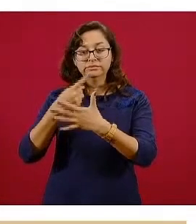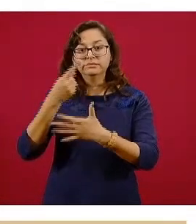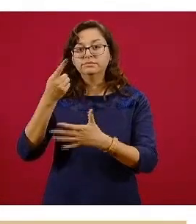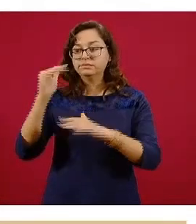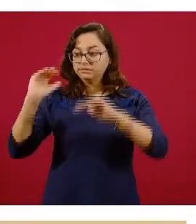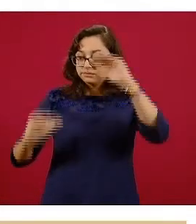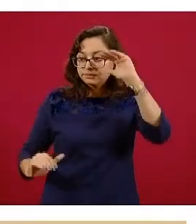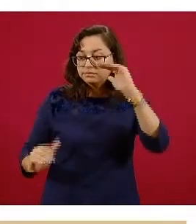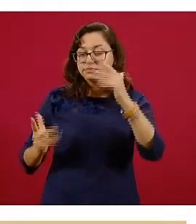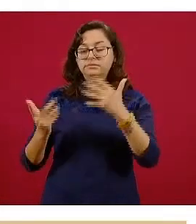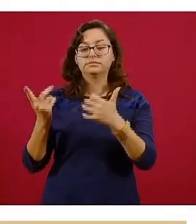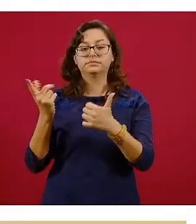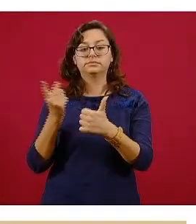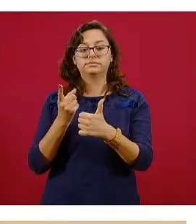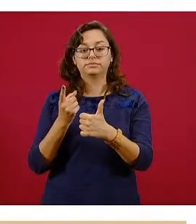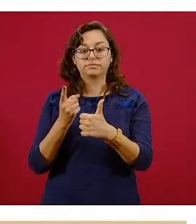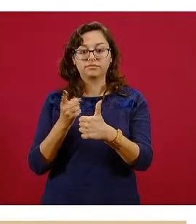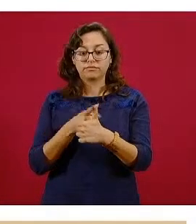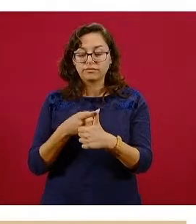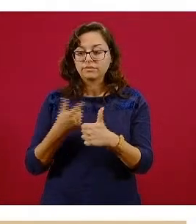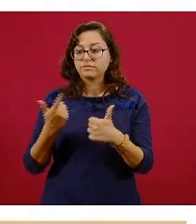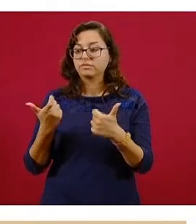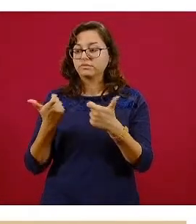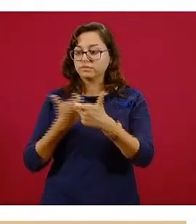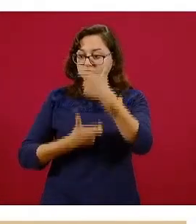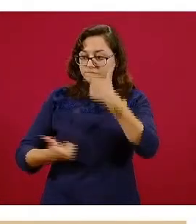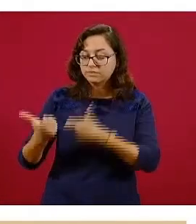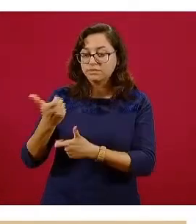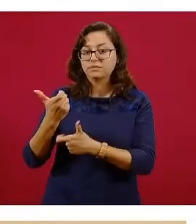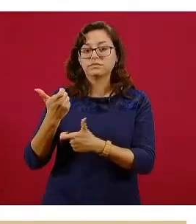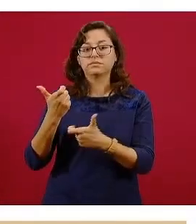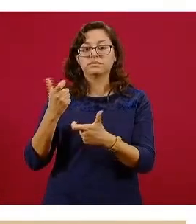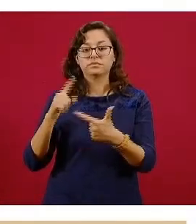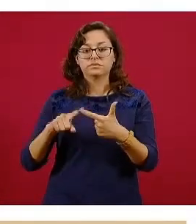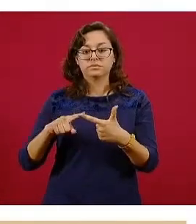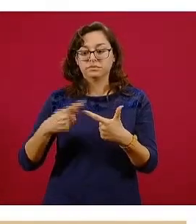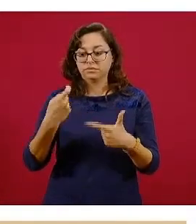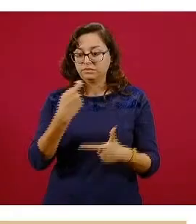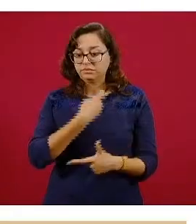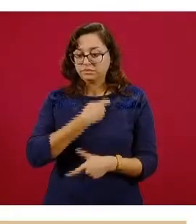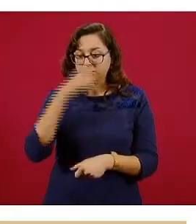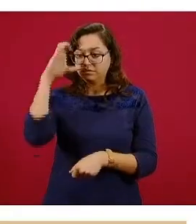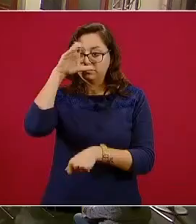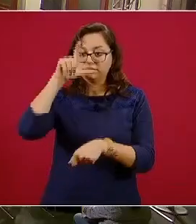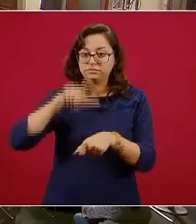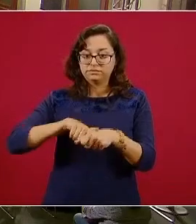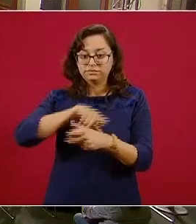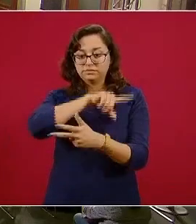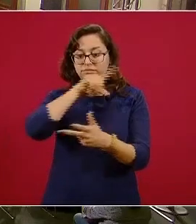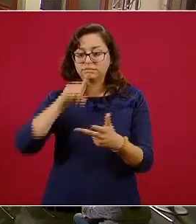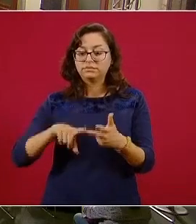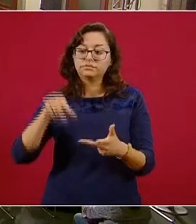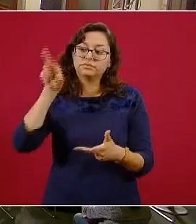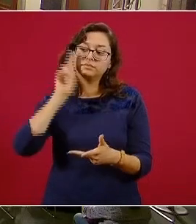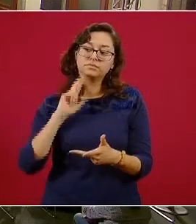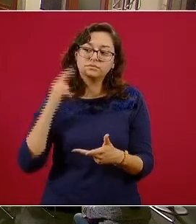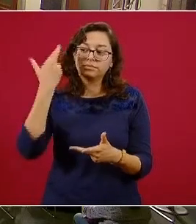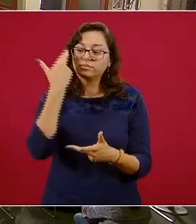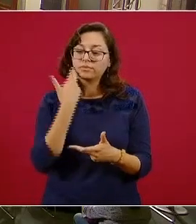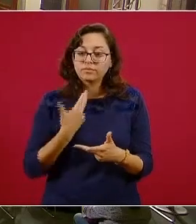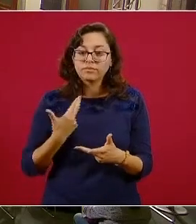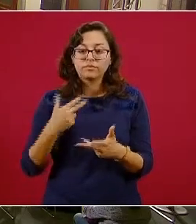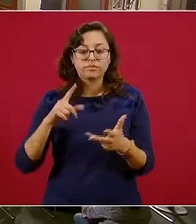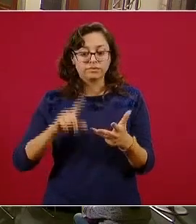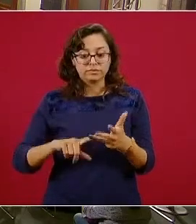desigualdades socioeconómicas, identidad cultural, de origen étnico